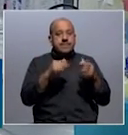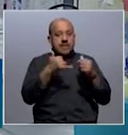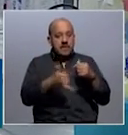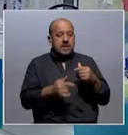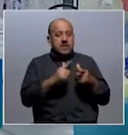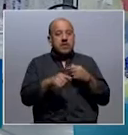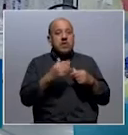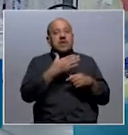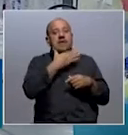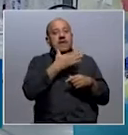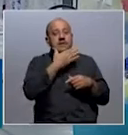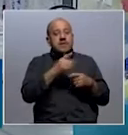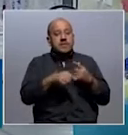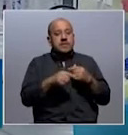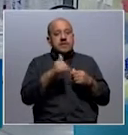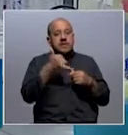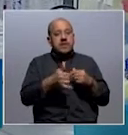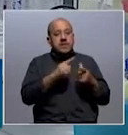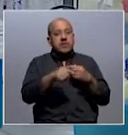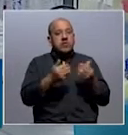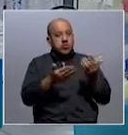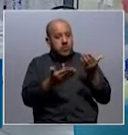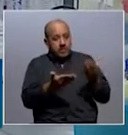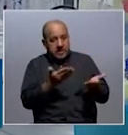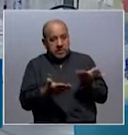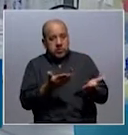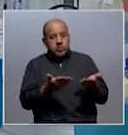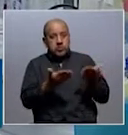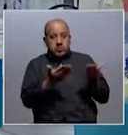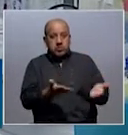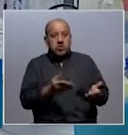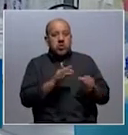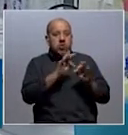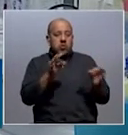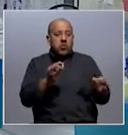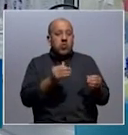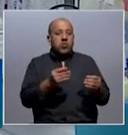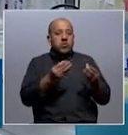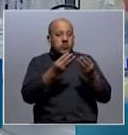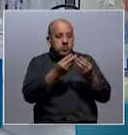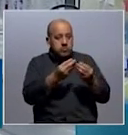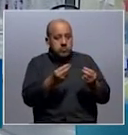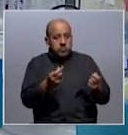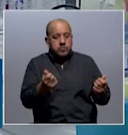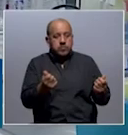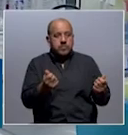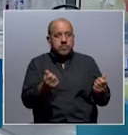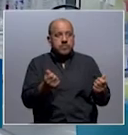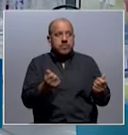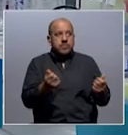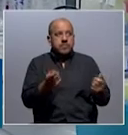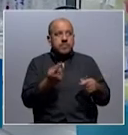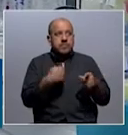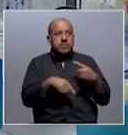una ingesta rica en grasas mantienen su peso o incluso lo disminuyen este pero